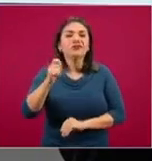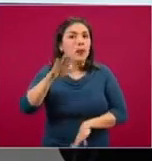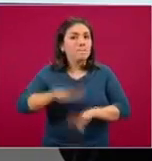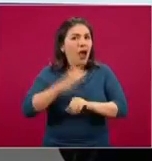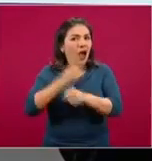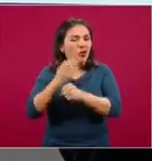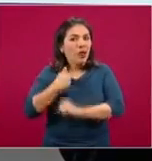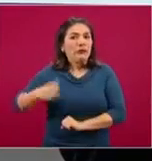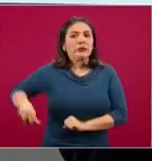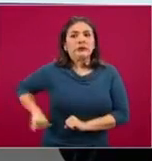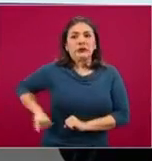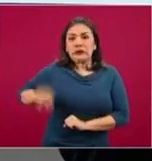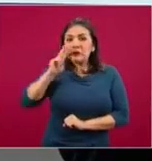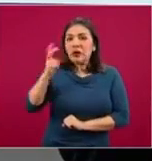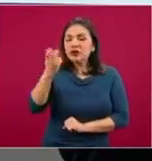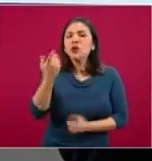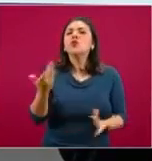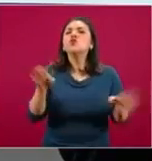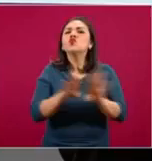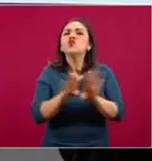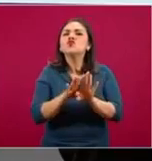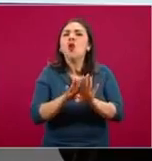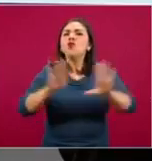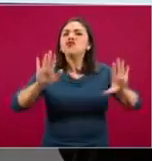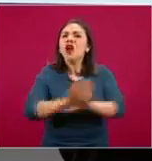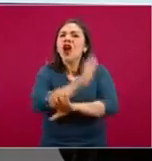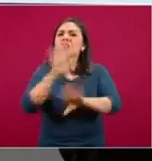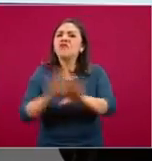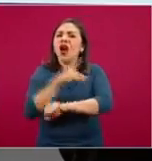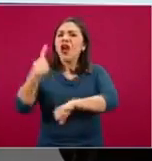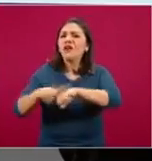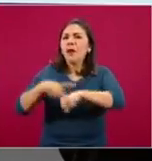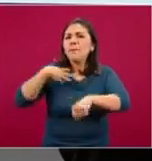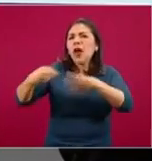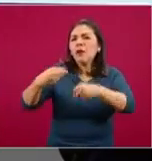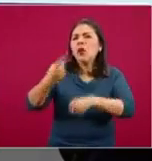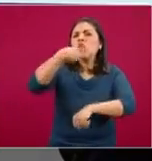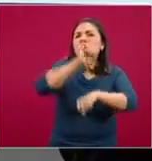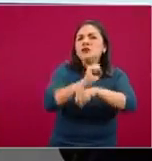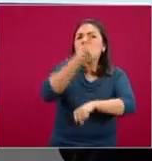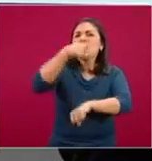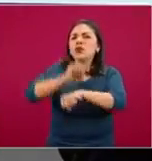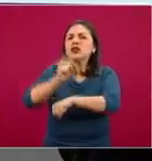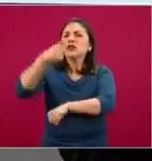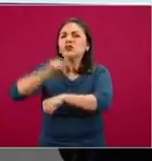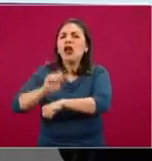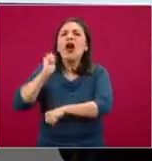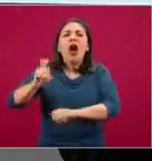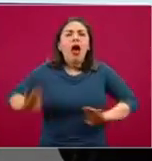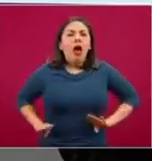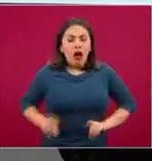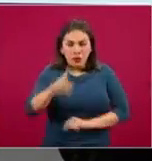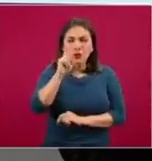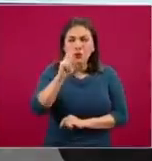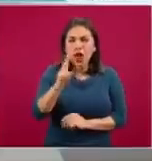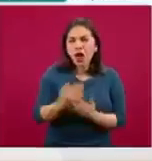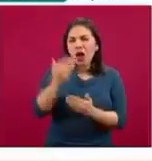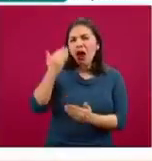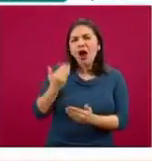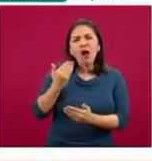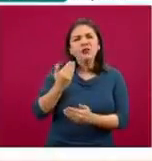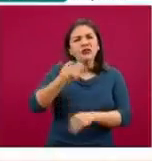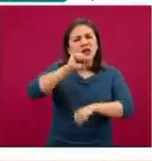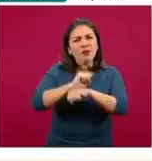nos interesa de esta curva, para ver cómo se ha estado comportando la epidemia semana con semana. Como veíamos en las